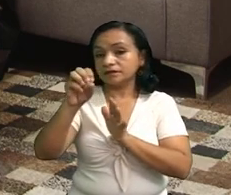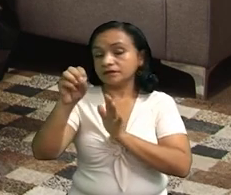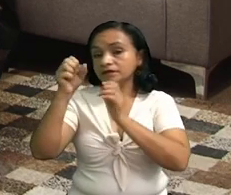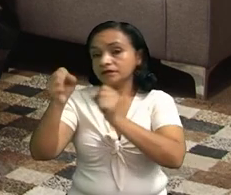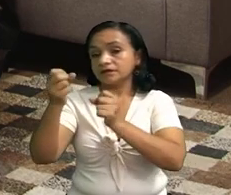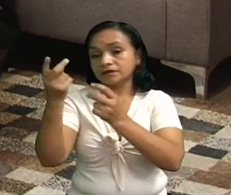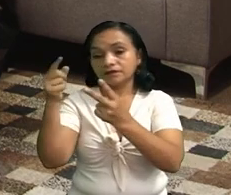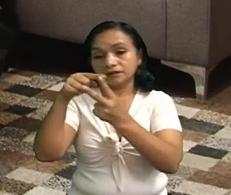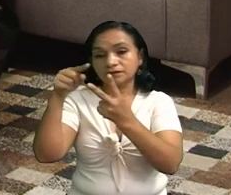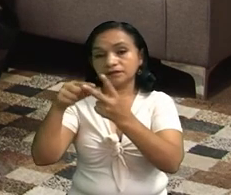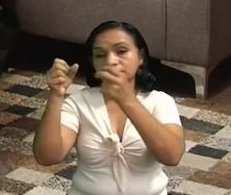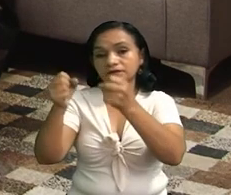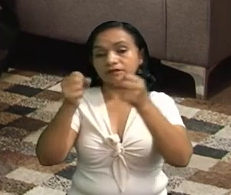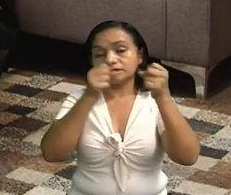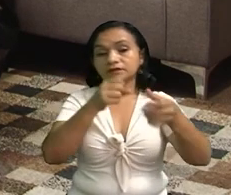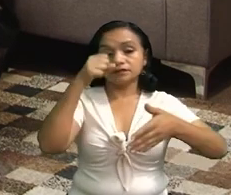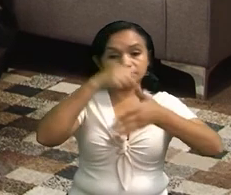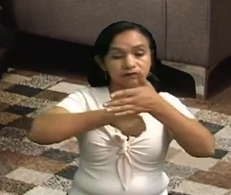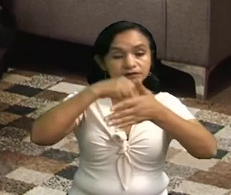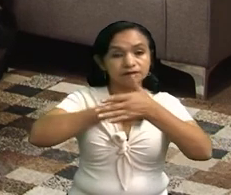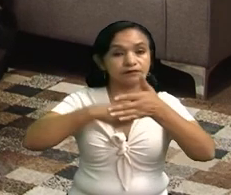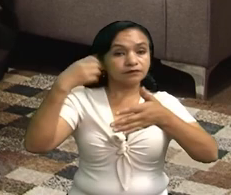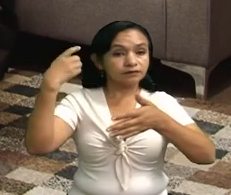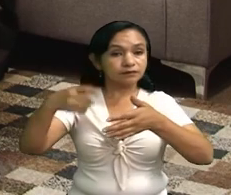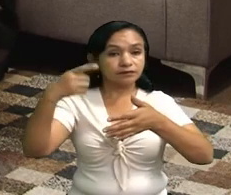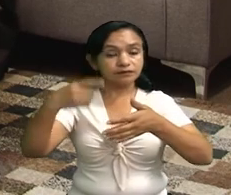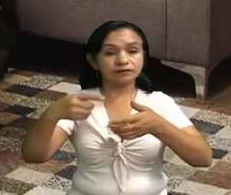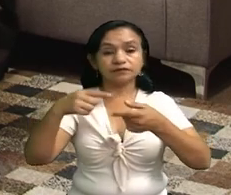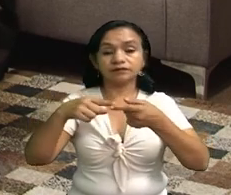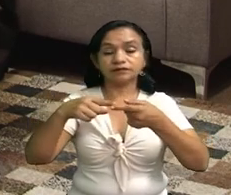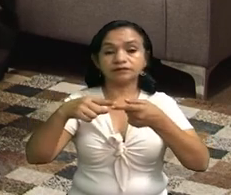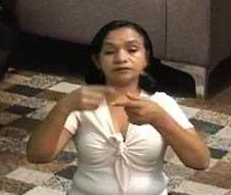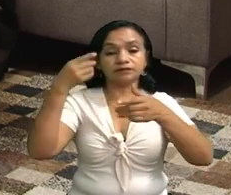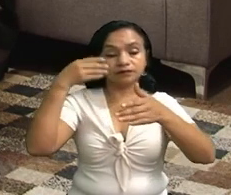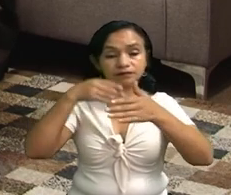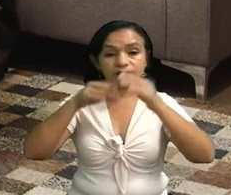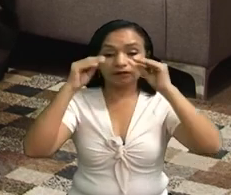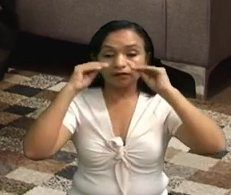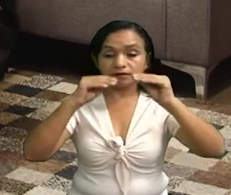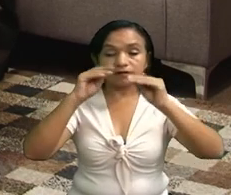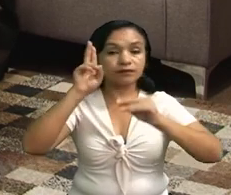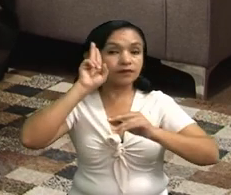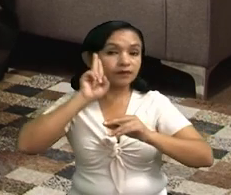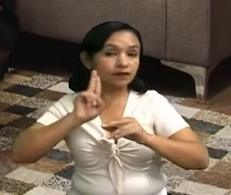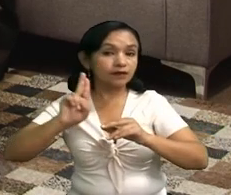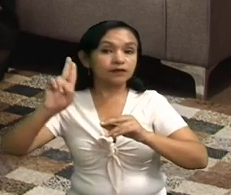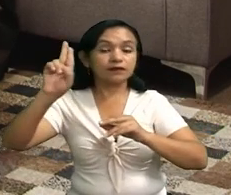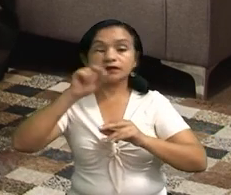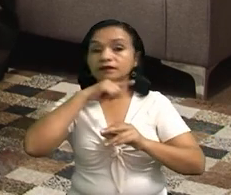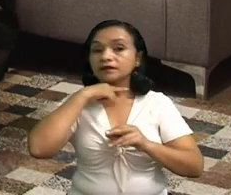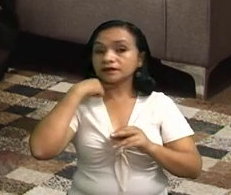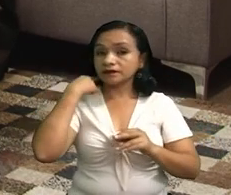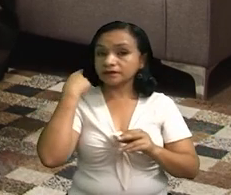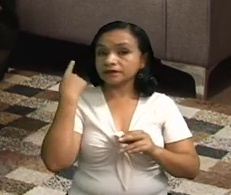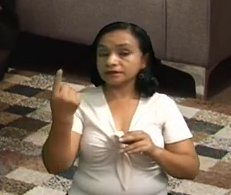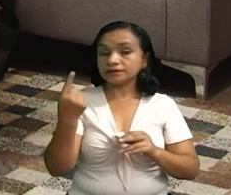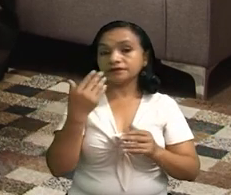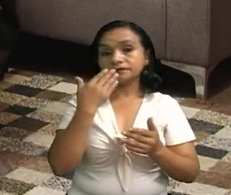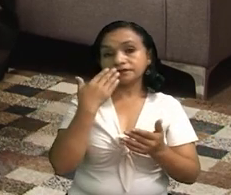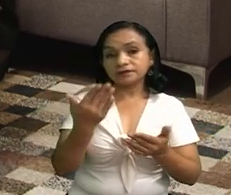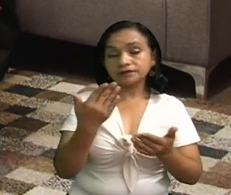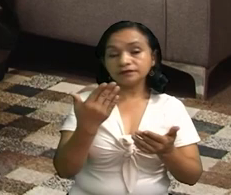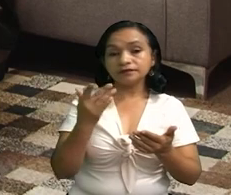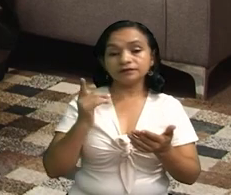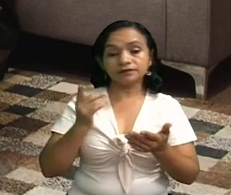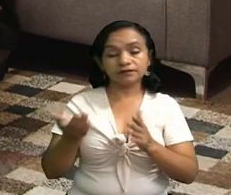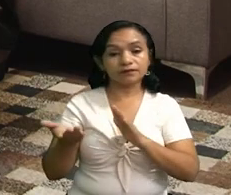proceso de defensa por derechos justos, acceso a la educación superior real, pues bueno, dieron